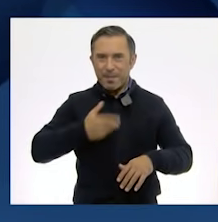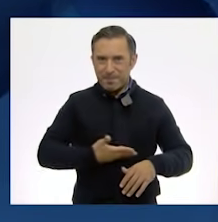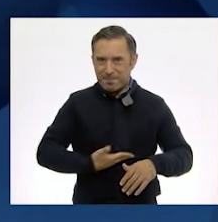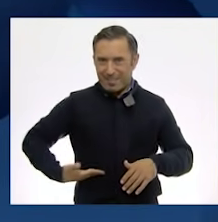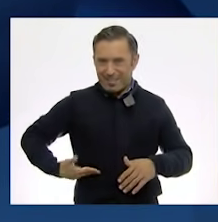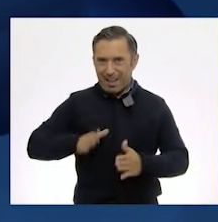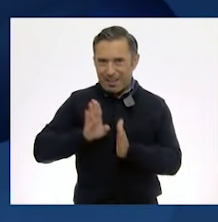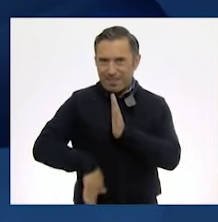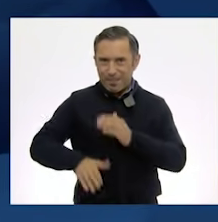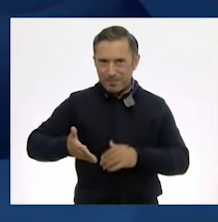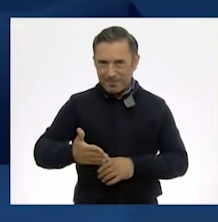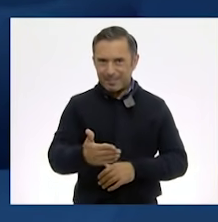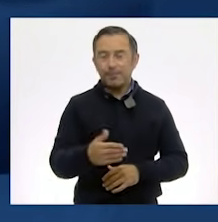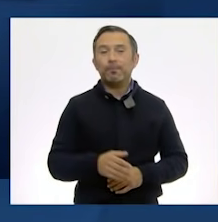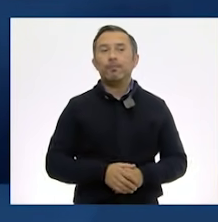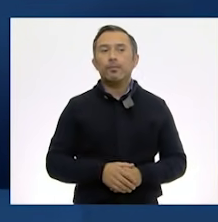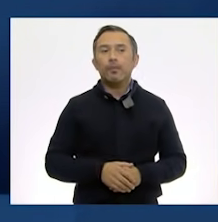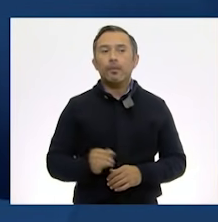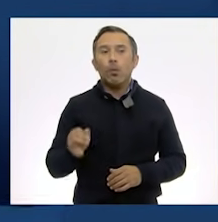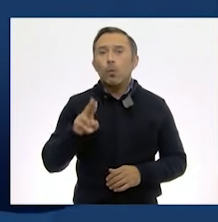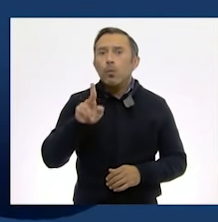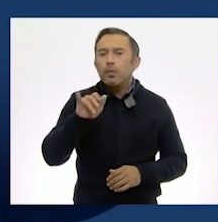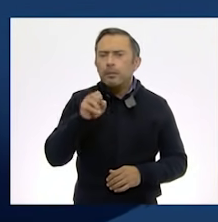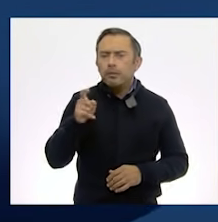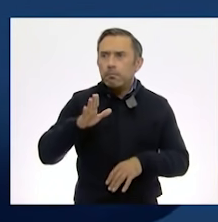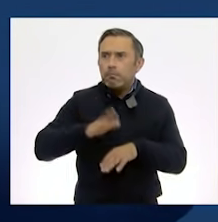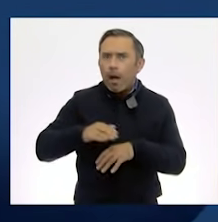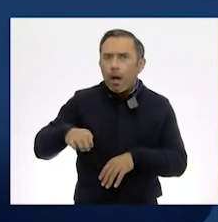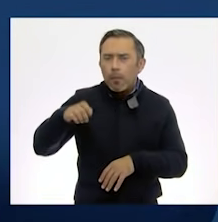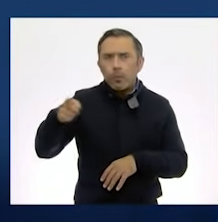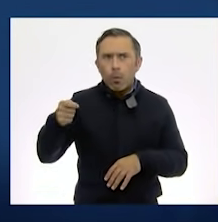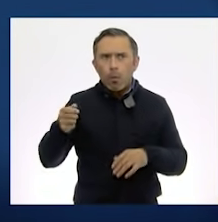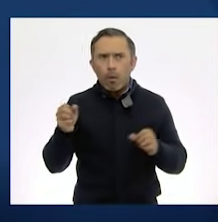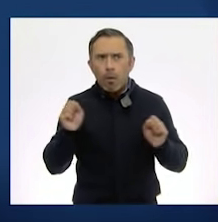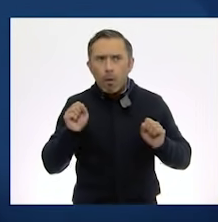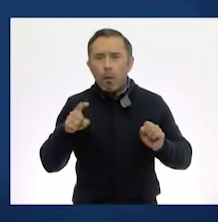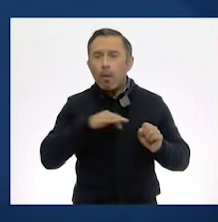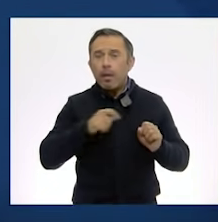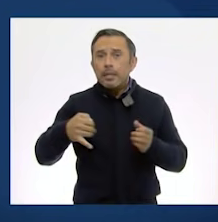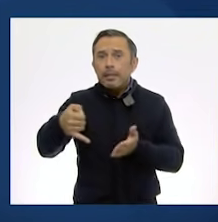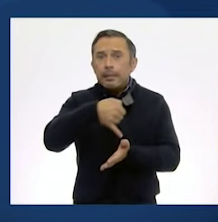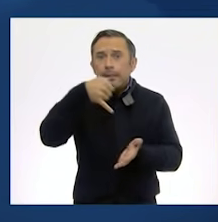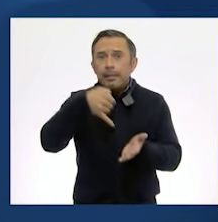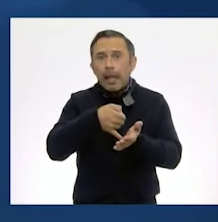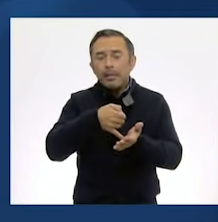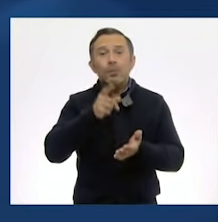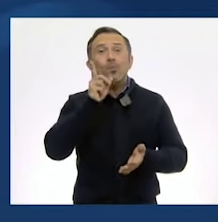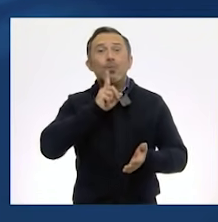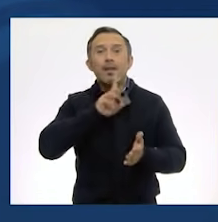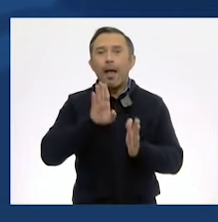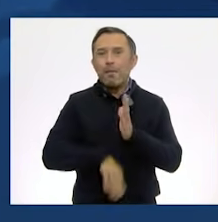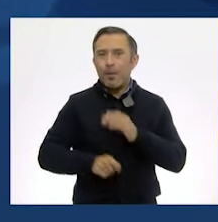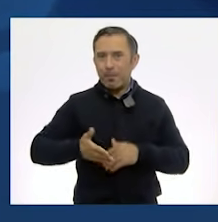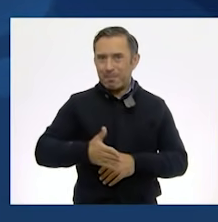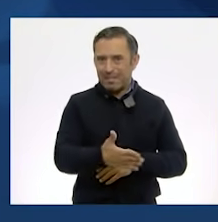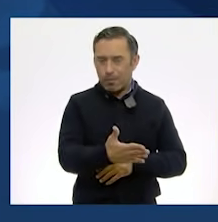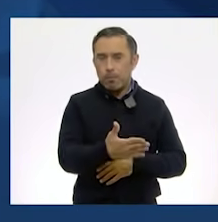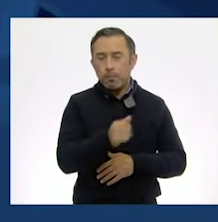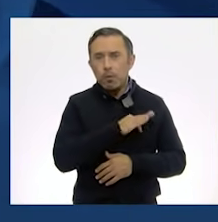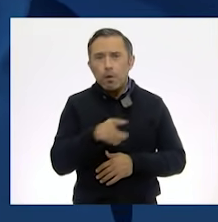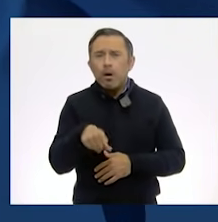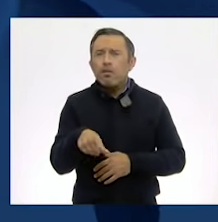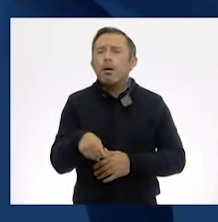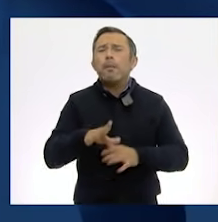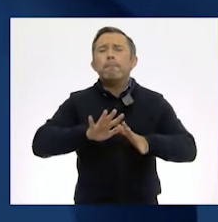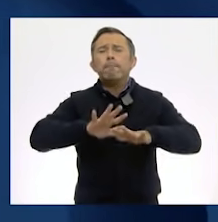advirtió a Ulises, era el mayor, el que debía correr al pasar ante la isla de las sirenas. Se encontraba en medio del